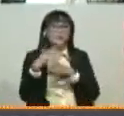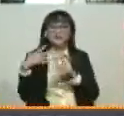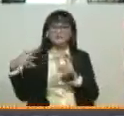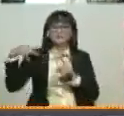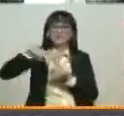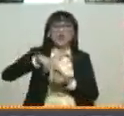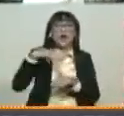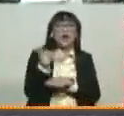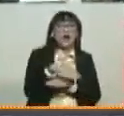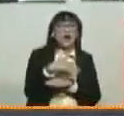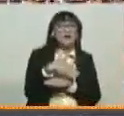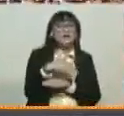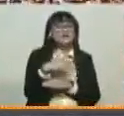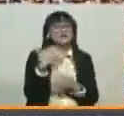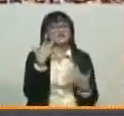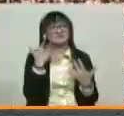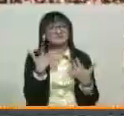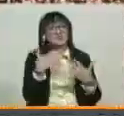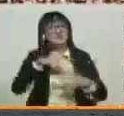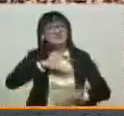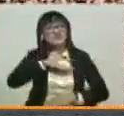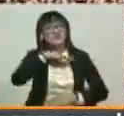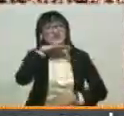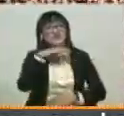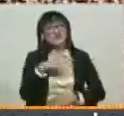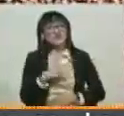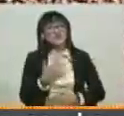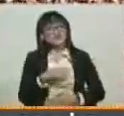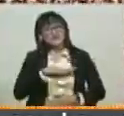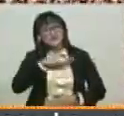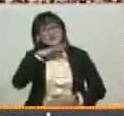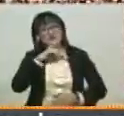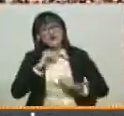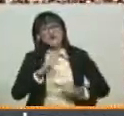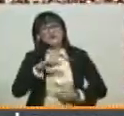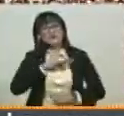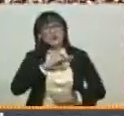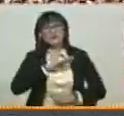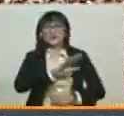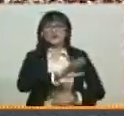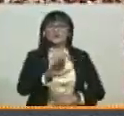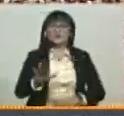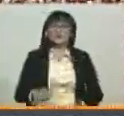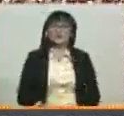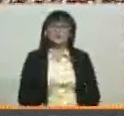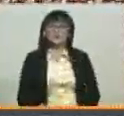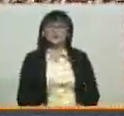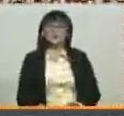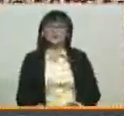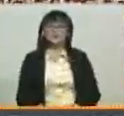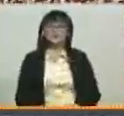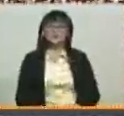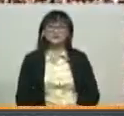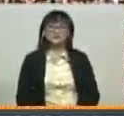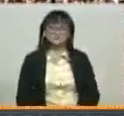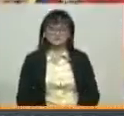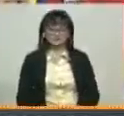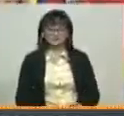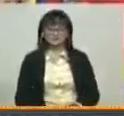las calles, las avenidas, yo me lleno de la fuerza que ustedes traen. Yo me